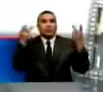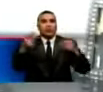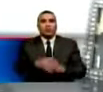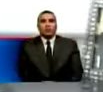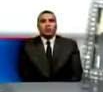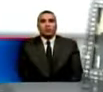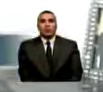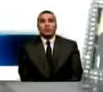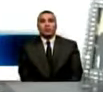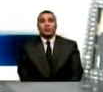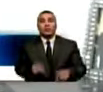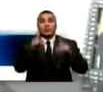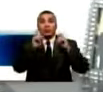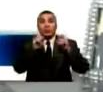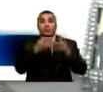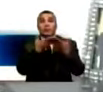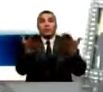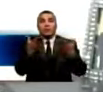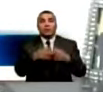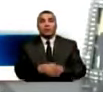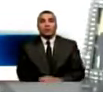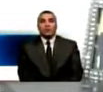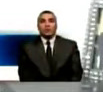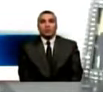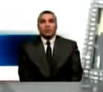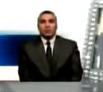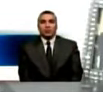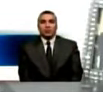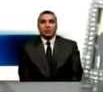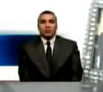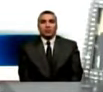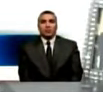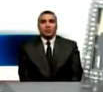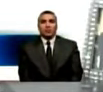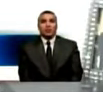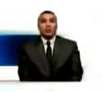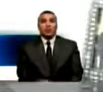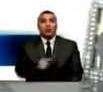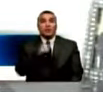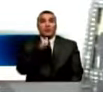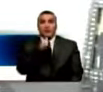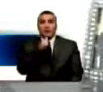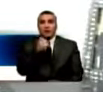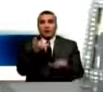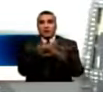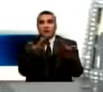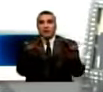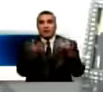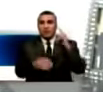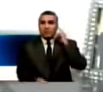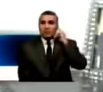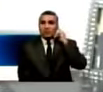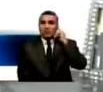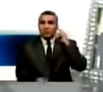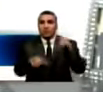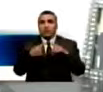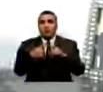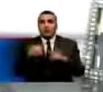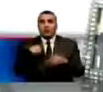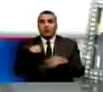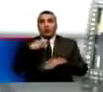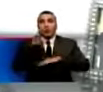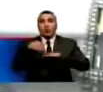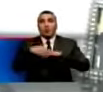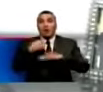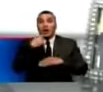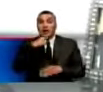Son preguntas de plebiscito. Esas todavía no han sido definidas y al momento que el presidente decida qué temas añadir, si es